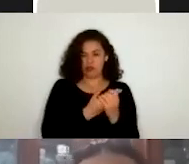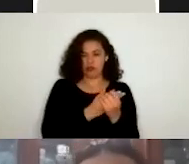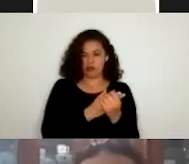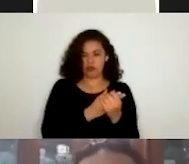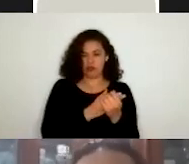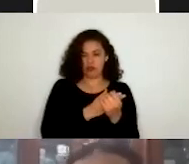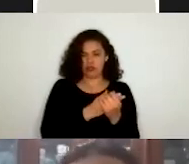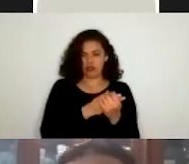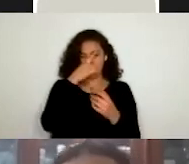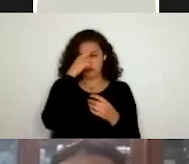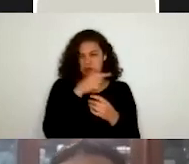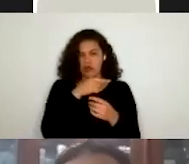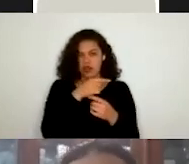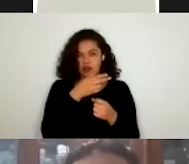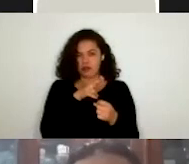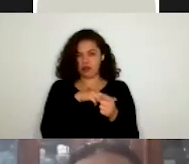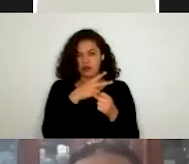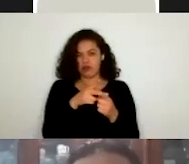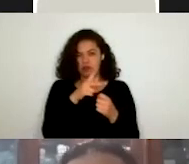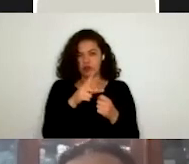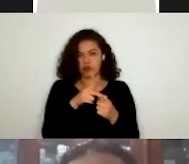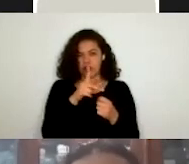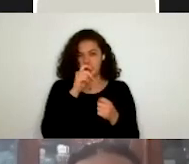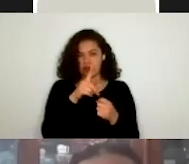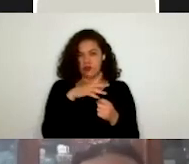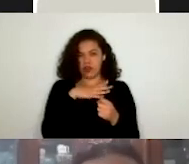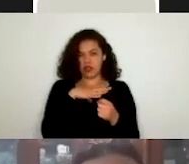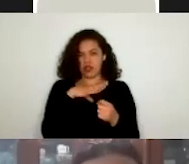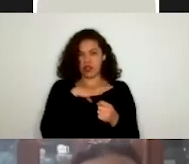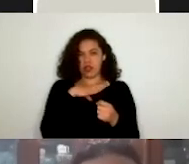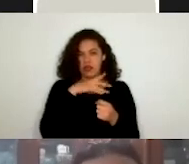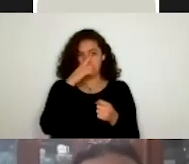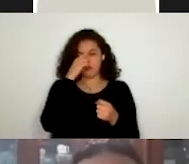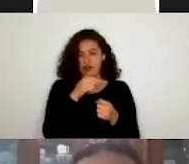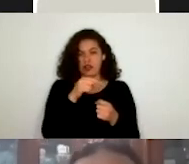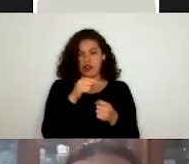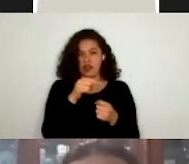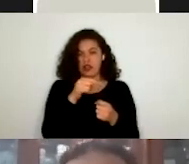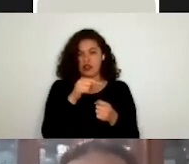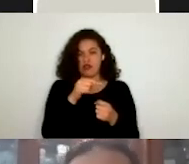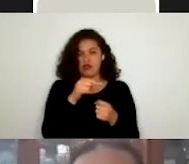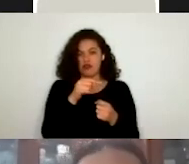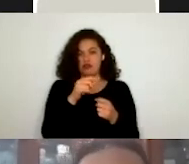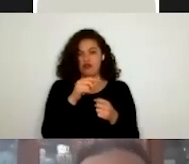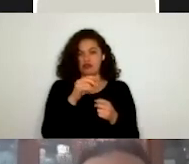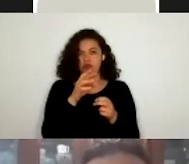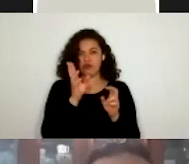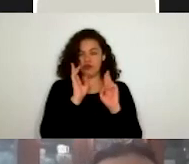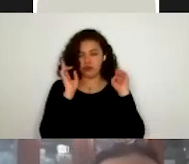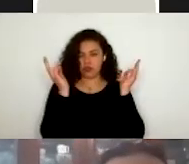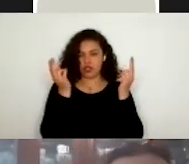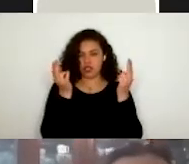públicos, e incluso también encontramos términos de referencia para unidades habitacionales o